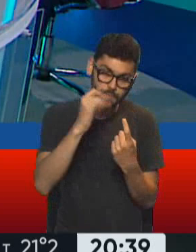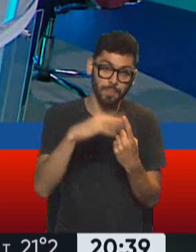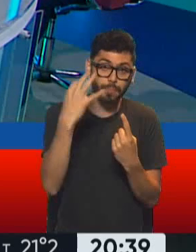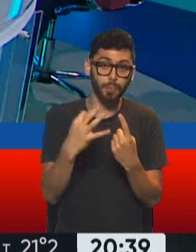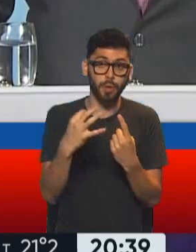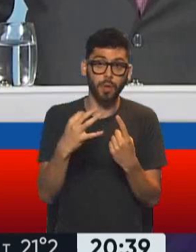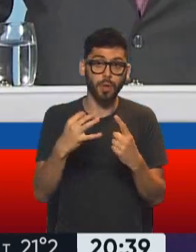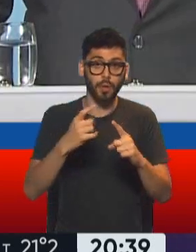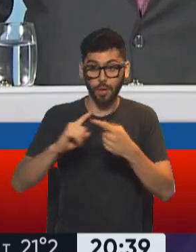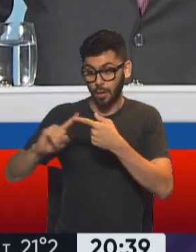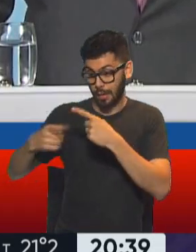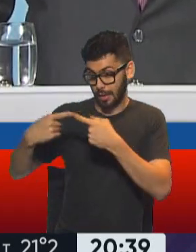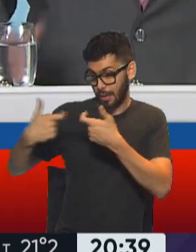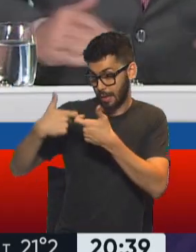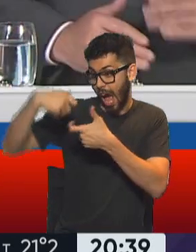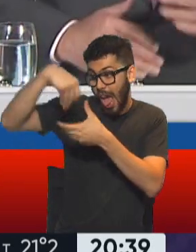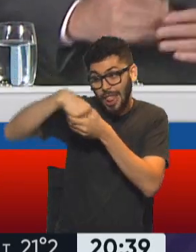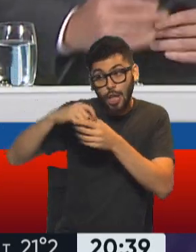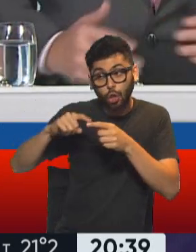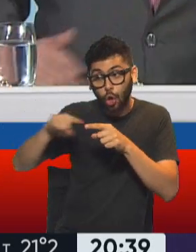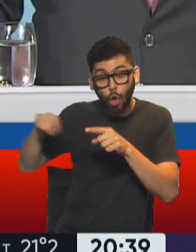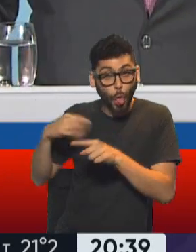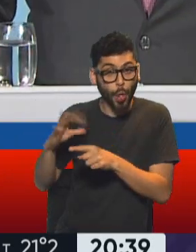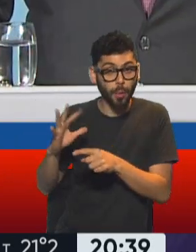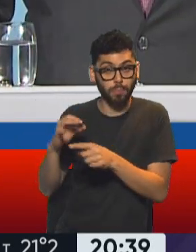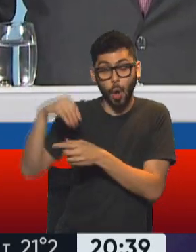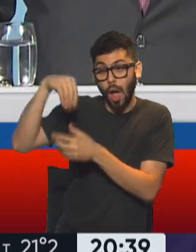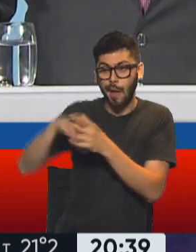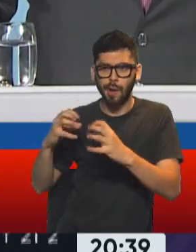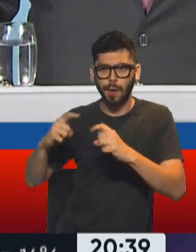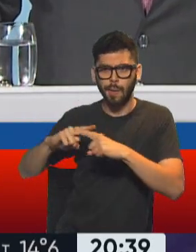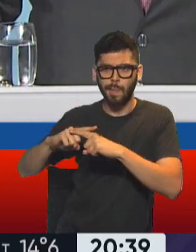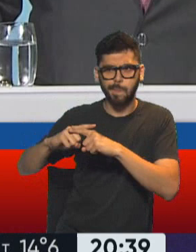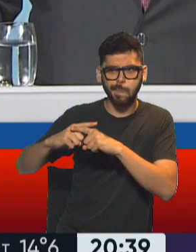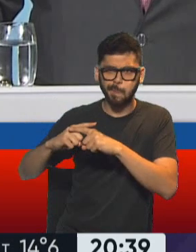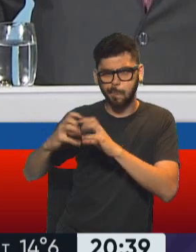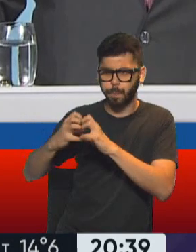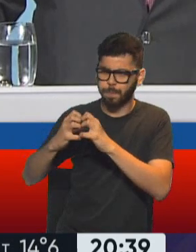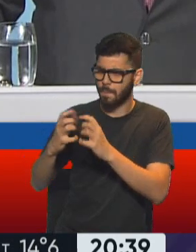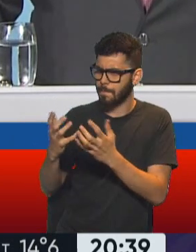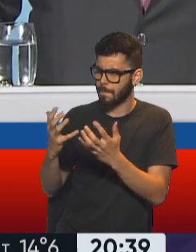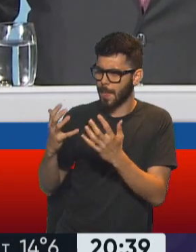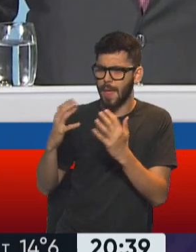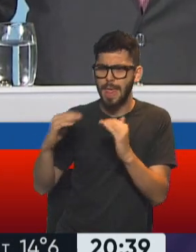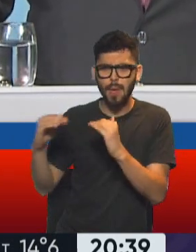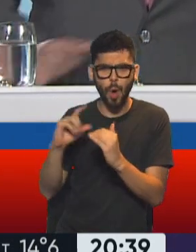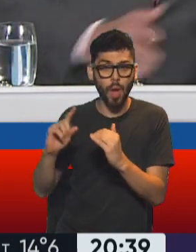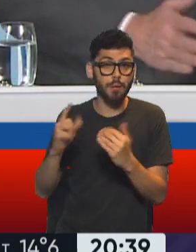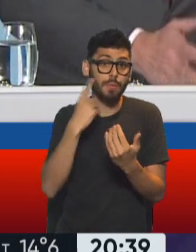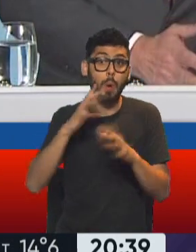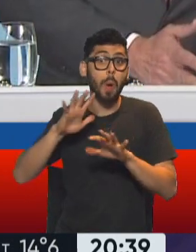interior de la coalición porque lo que estamos viendo también extensiones ahí adentro falta de criterios falta de perspectivas lo vimos con las dos